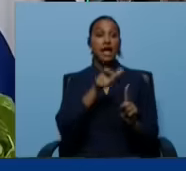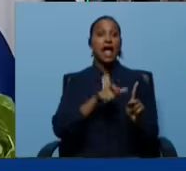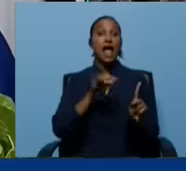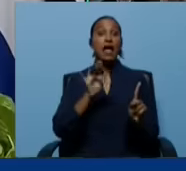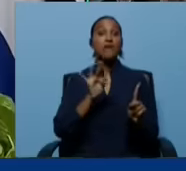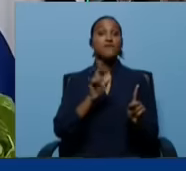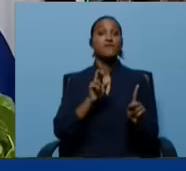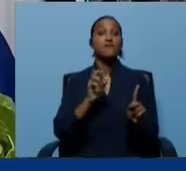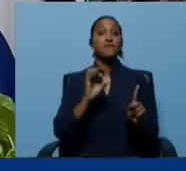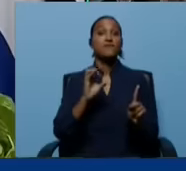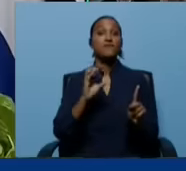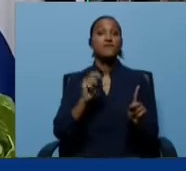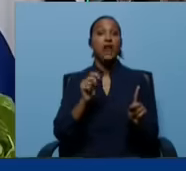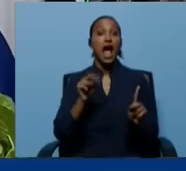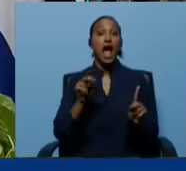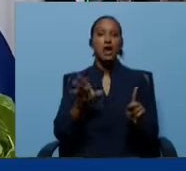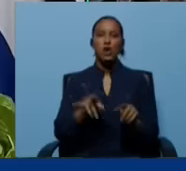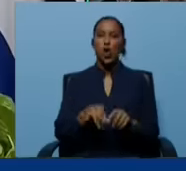al pueblo español.